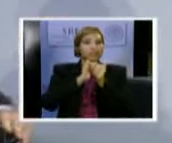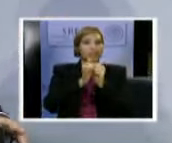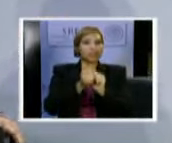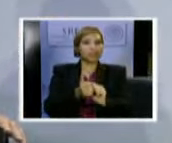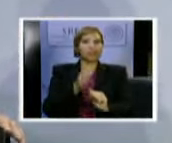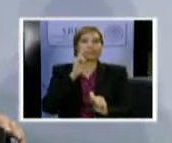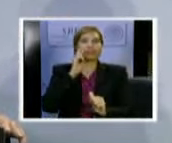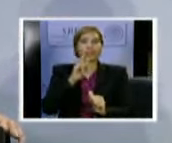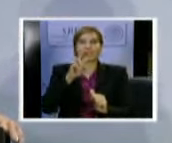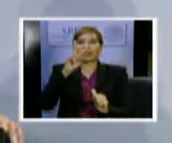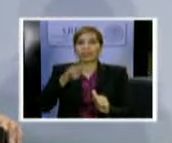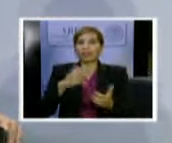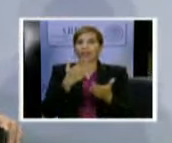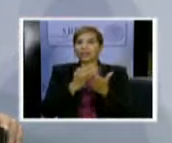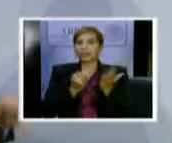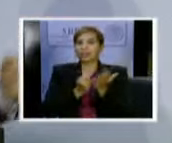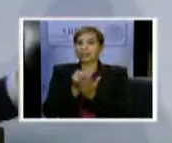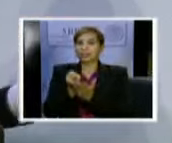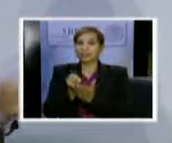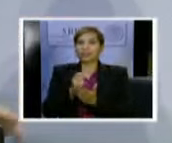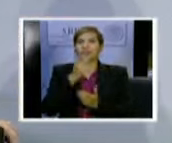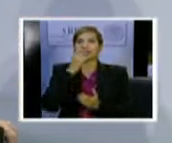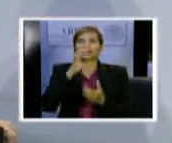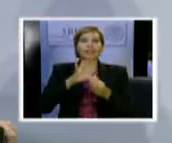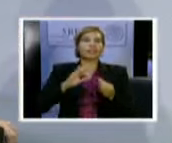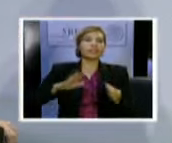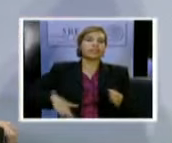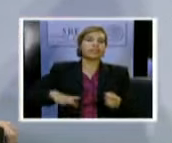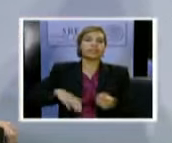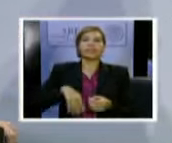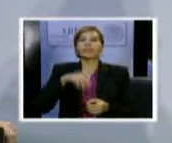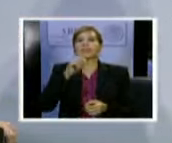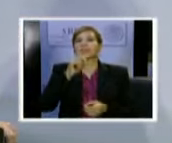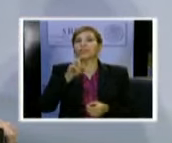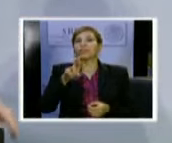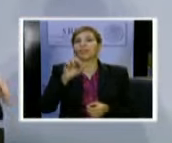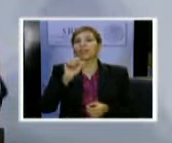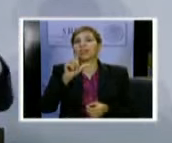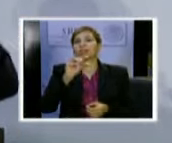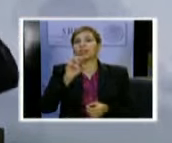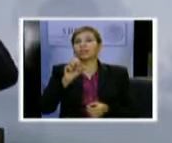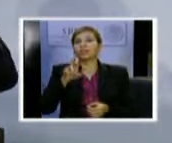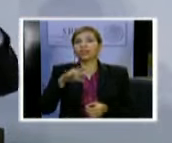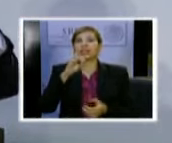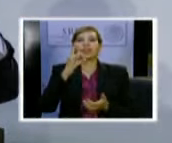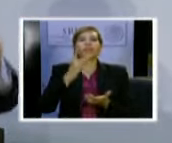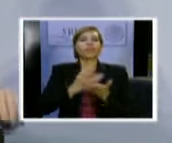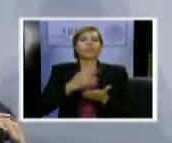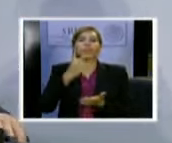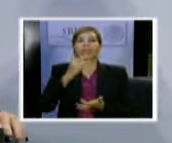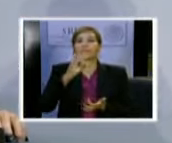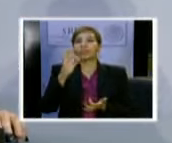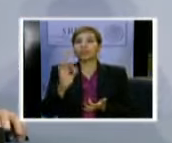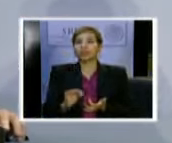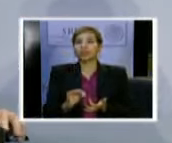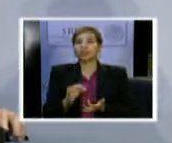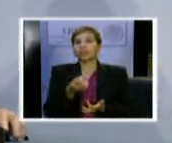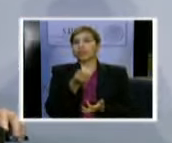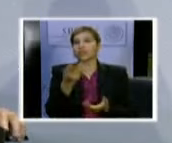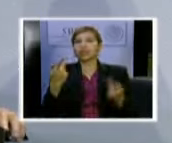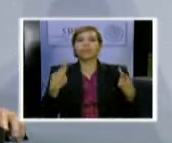se toman las grandes decisiones. Señalaba el doctor Alcocer que únicamente el 2% de